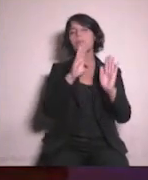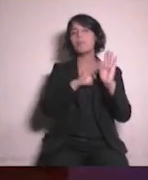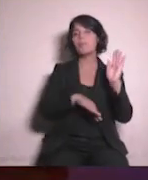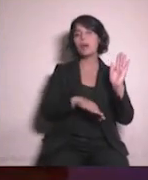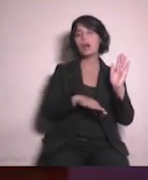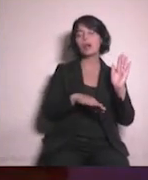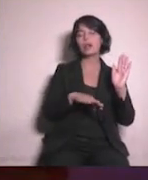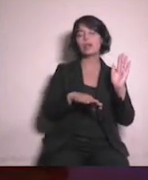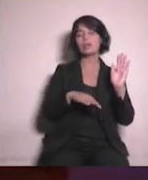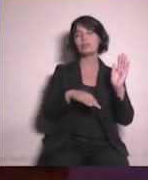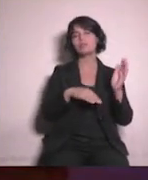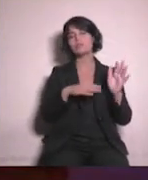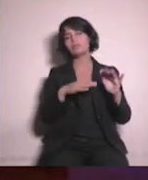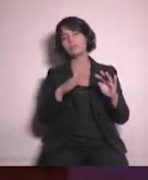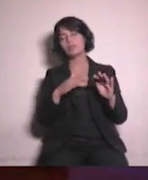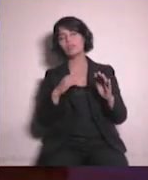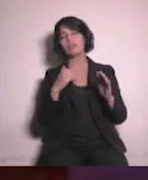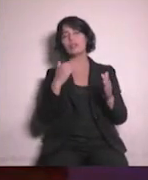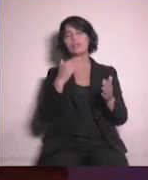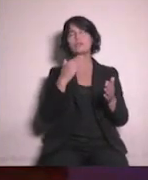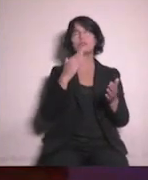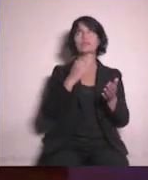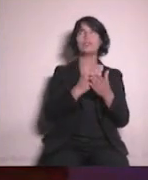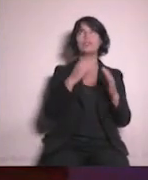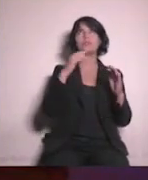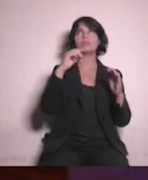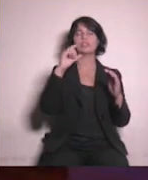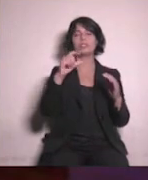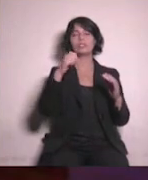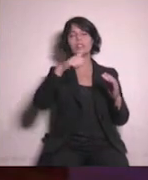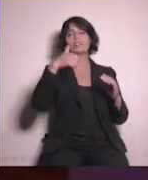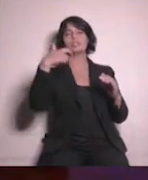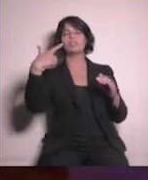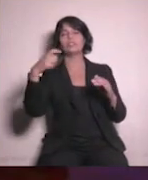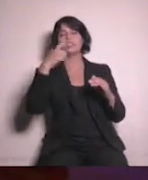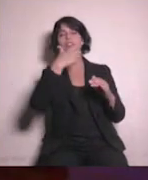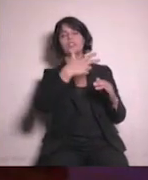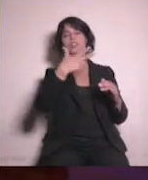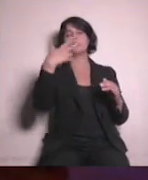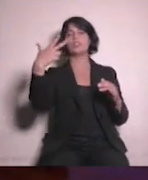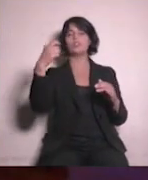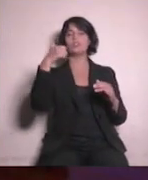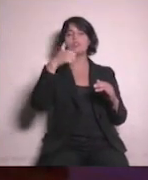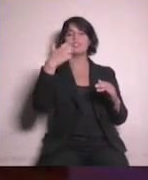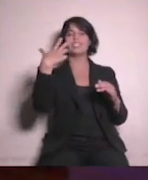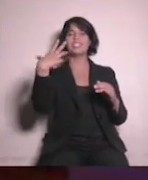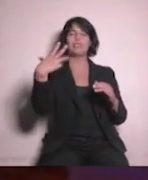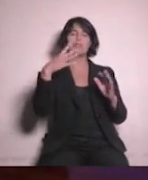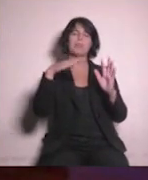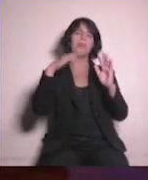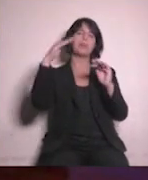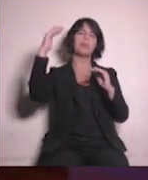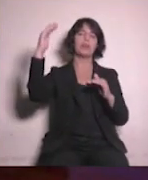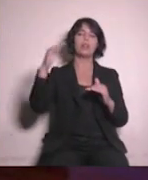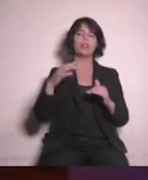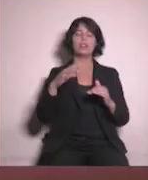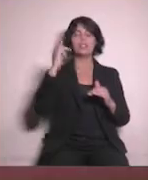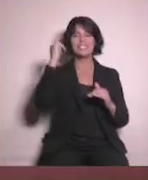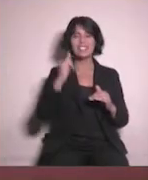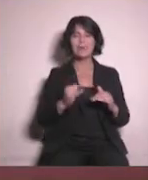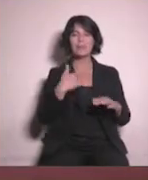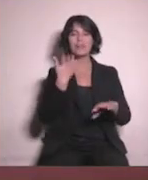de que vivan a los 67, que lleguen a los 68, a los 69, y así van alargando. Siempre ha